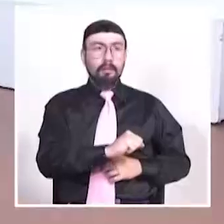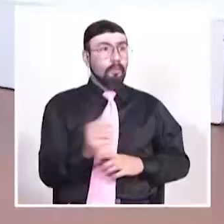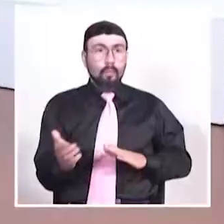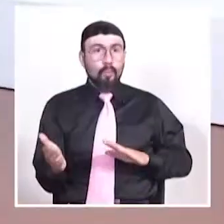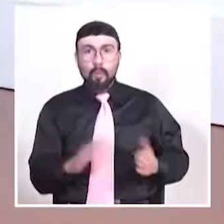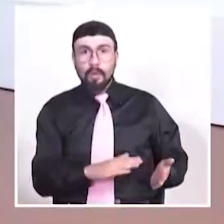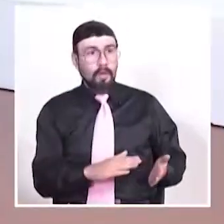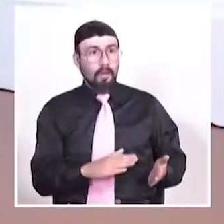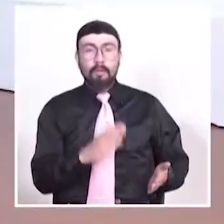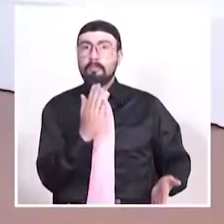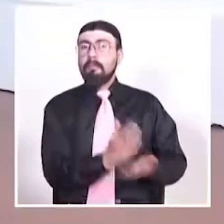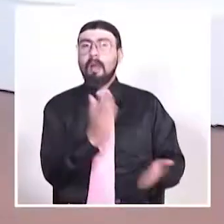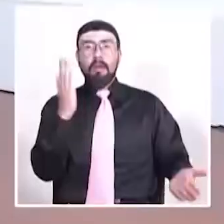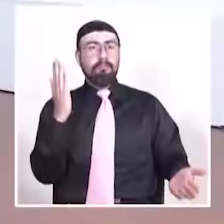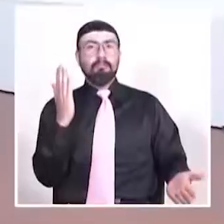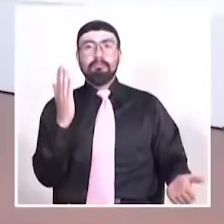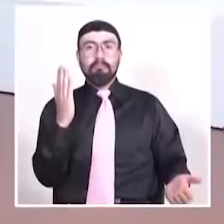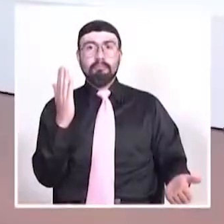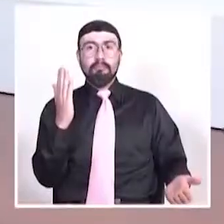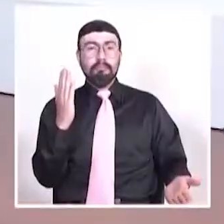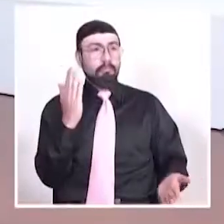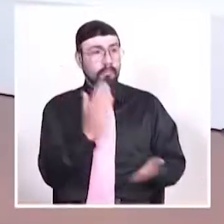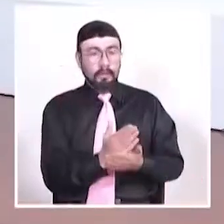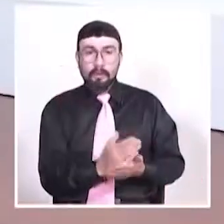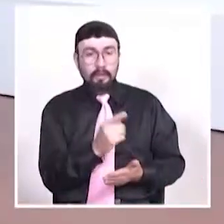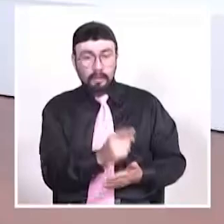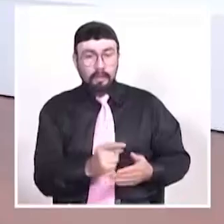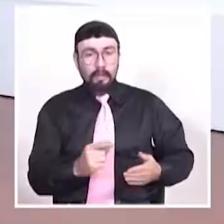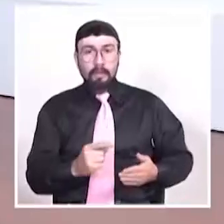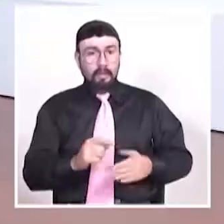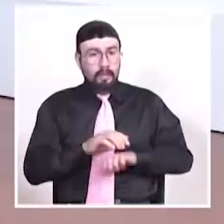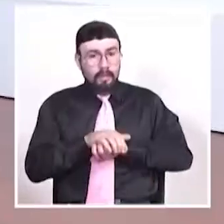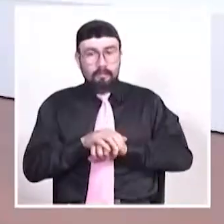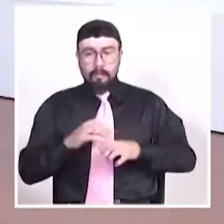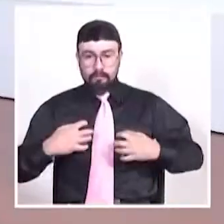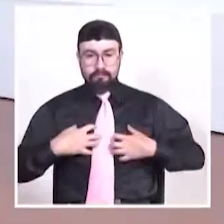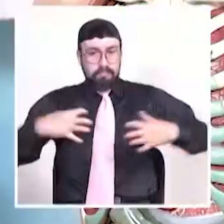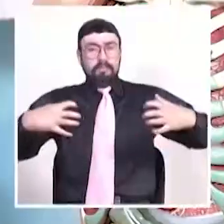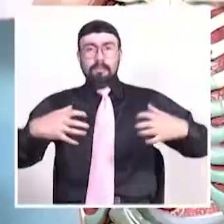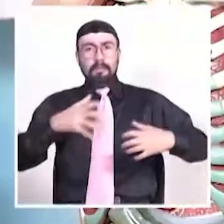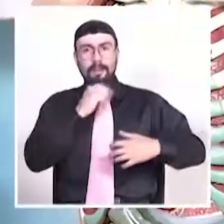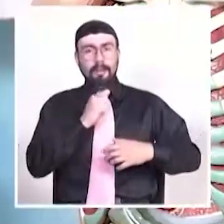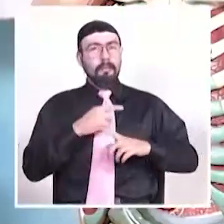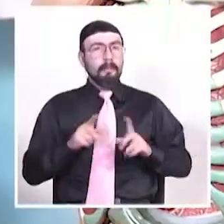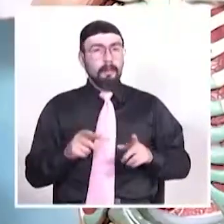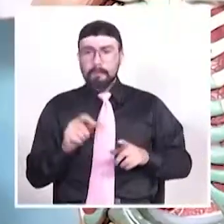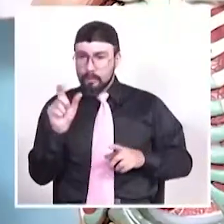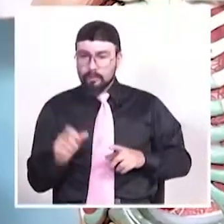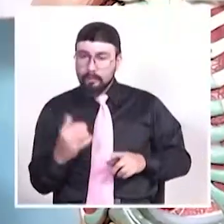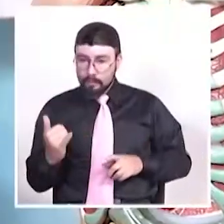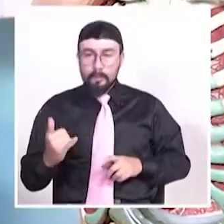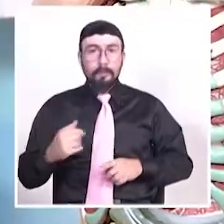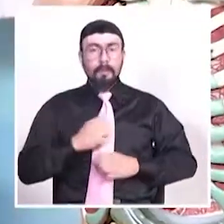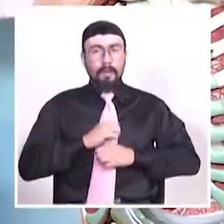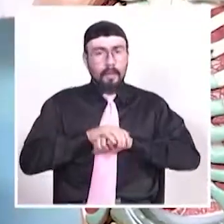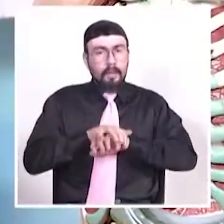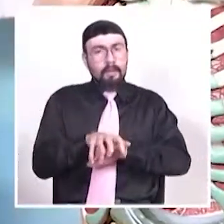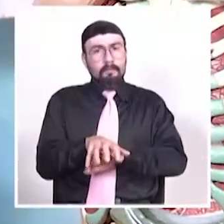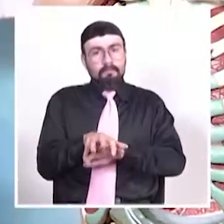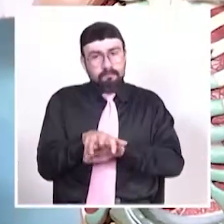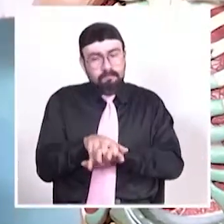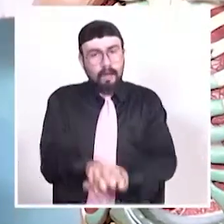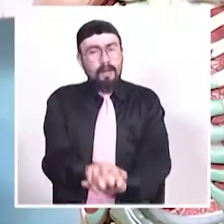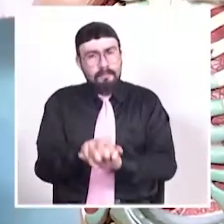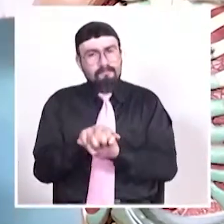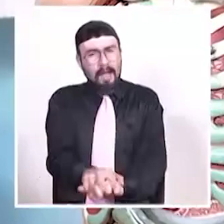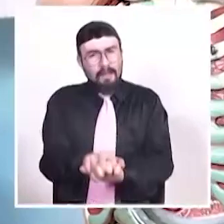muerte sea inminente, que sea un paciente que no sea reanimable. Pero si nosotros a ese paciente le ponemos el SAAMI, le